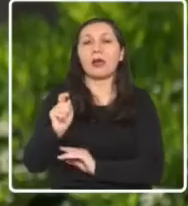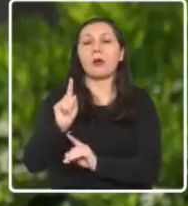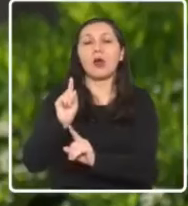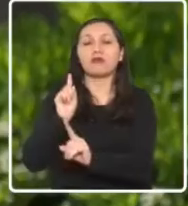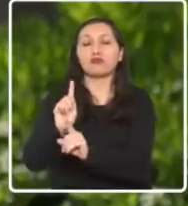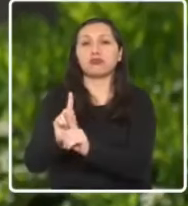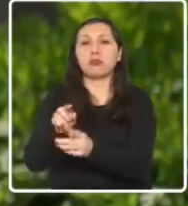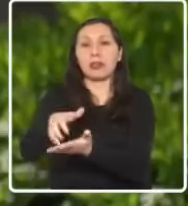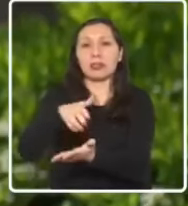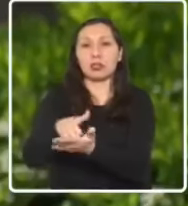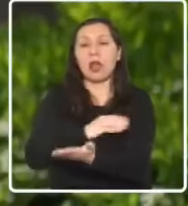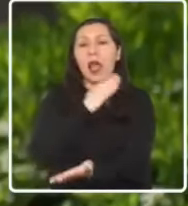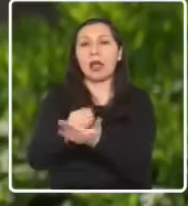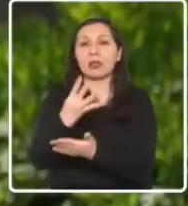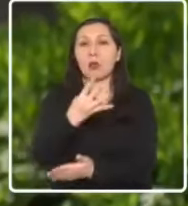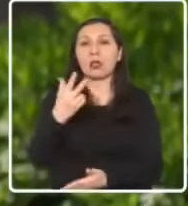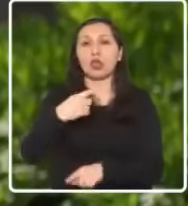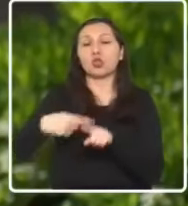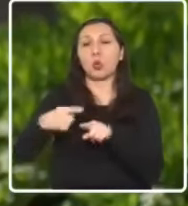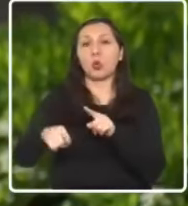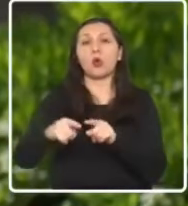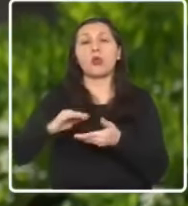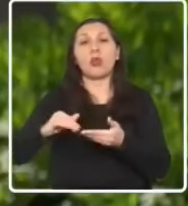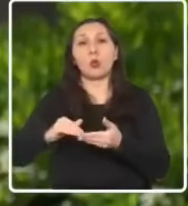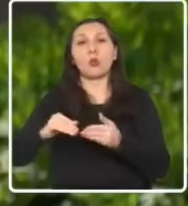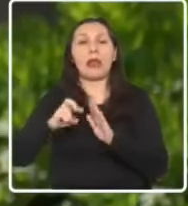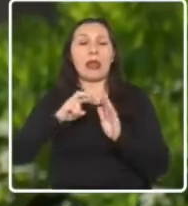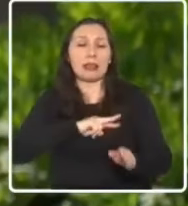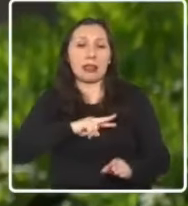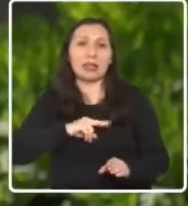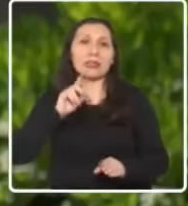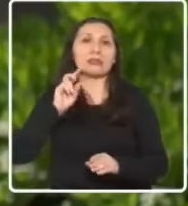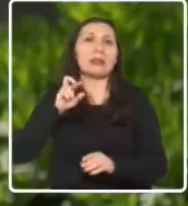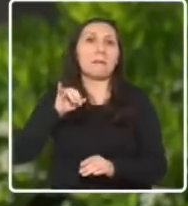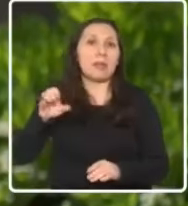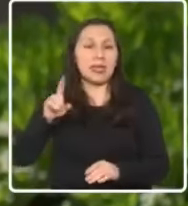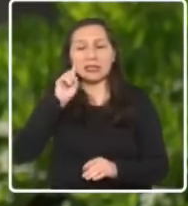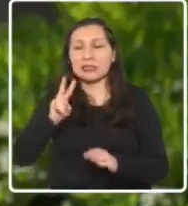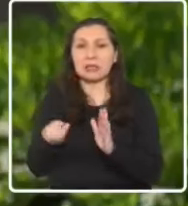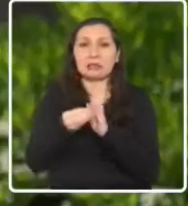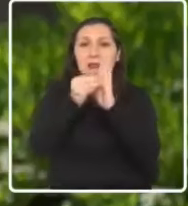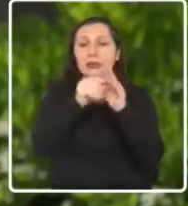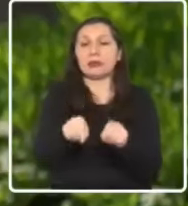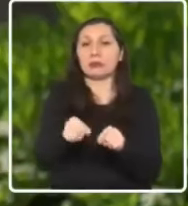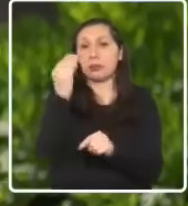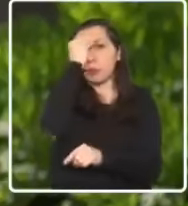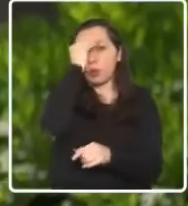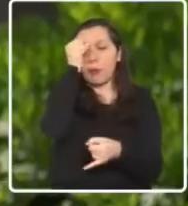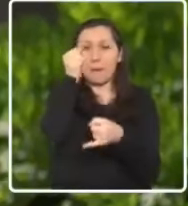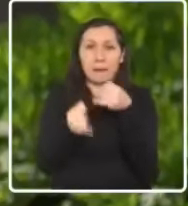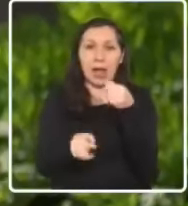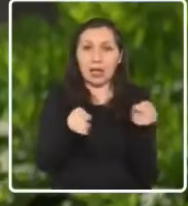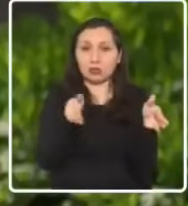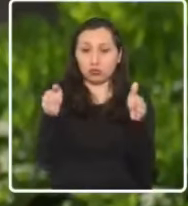con hasta 48 cuotas, con condonación de intereses y multa y sin pie. En este caso hay preocupación, ¿cierto?, porque por los plazos en que